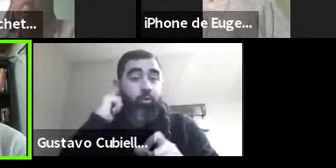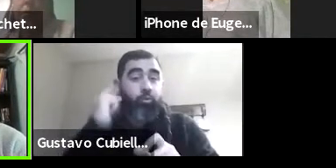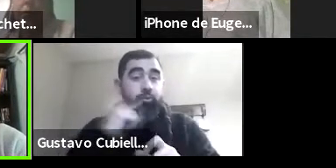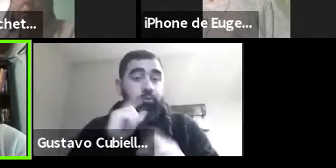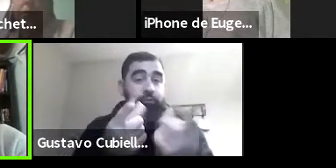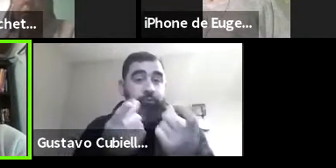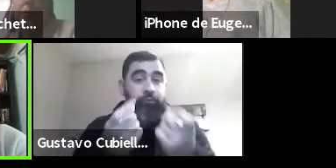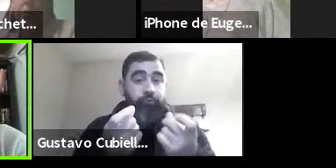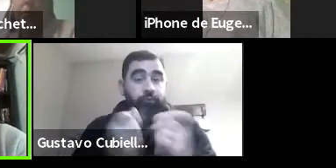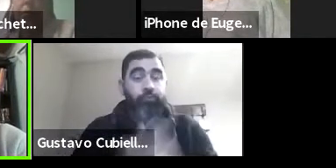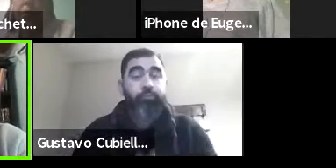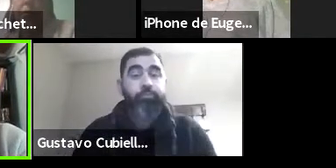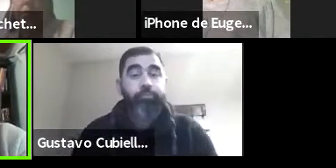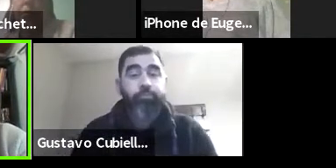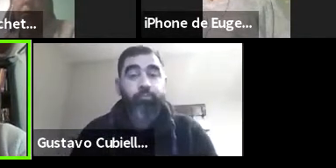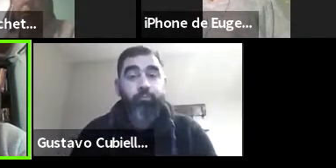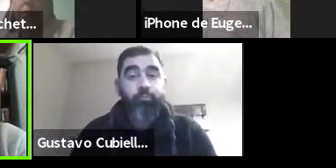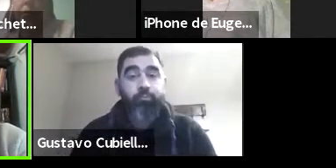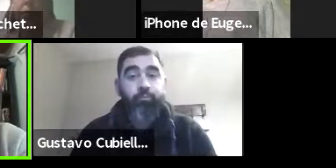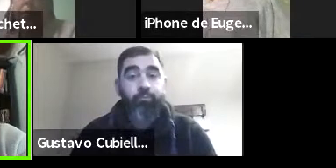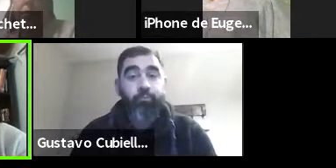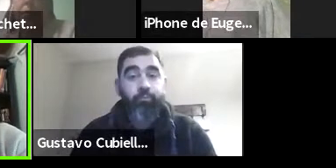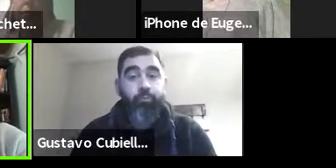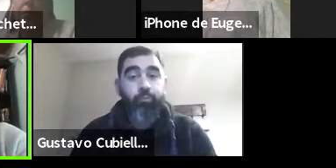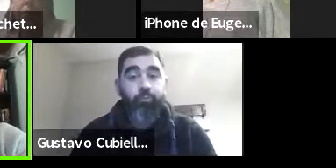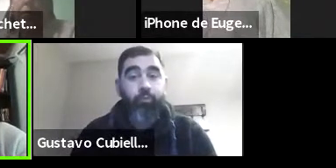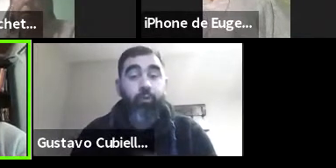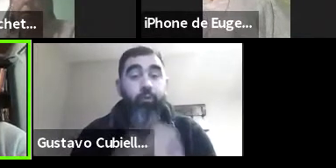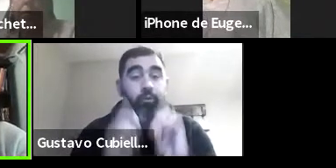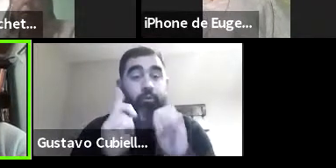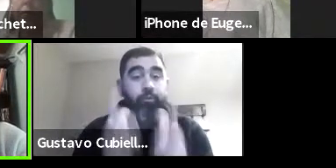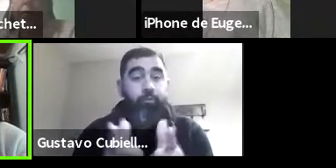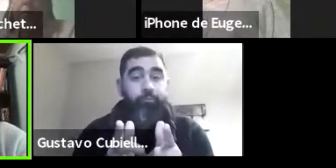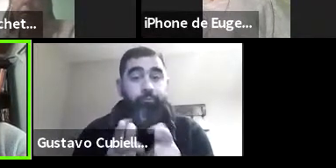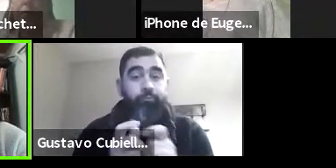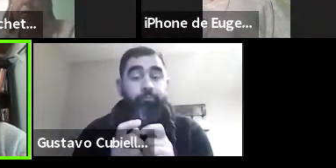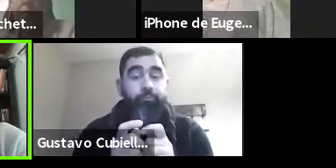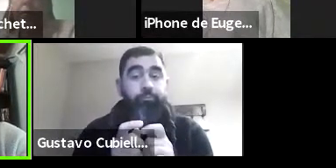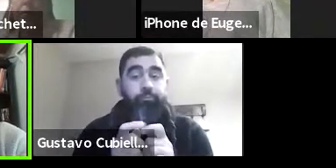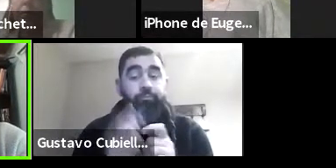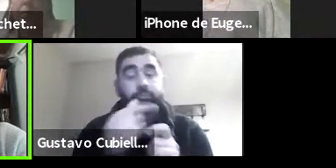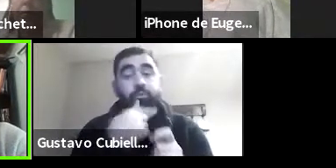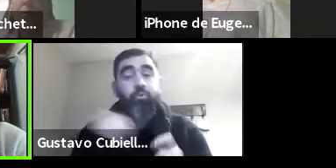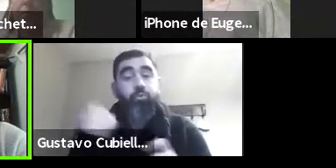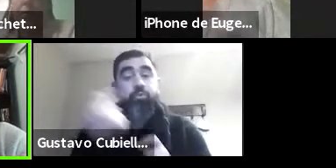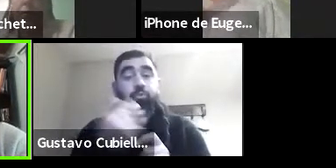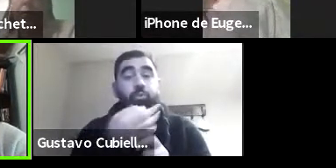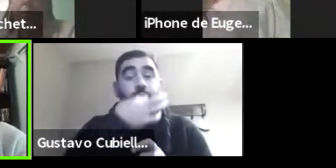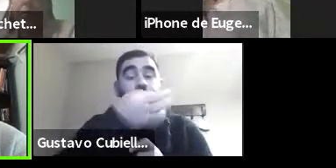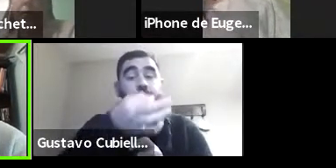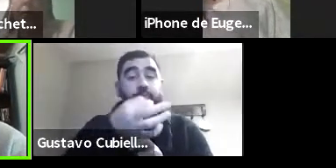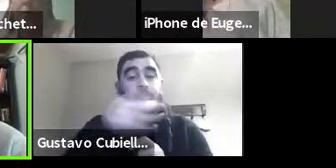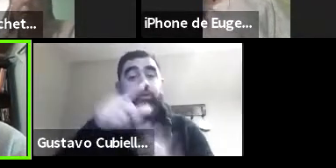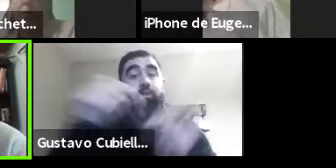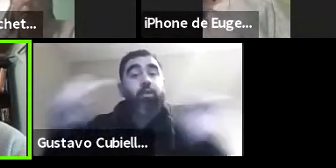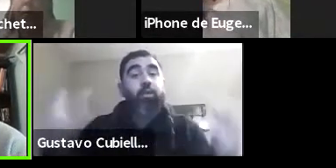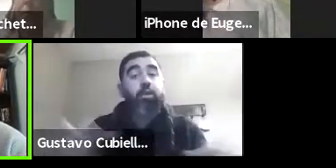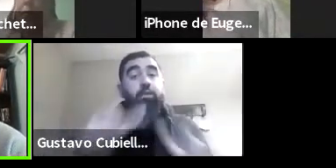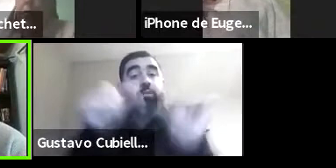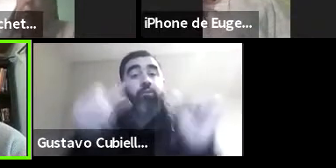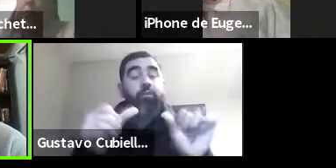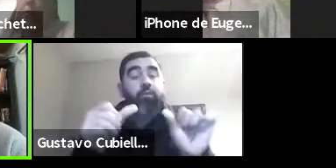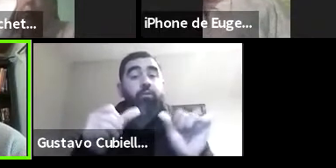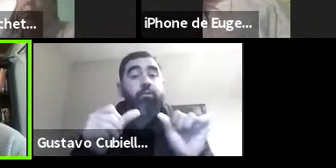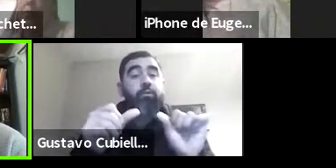requieran. Bueno, como les decía, nosotros denominamos esta actividad la figura